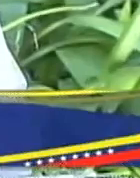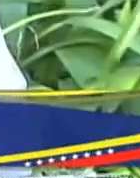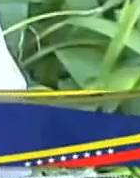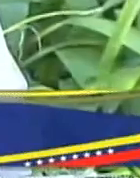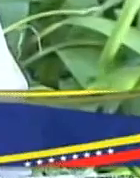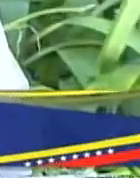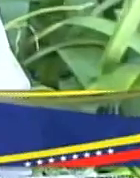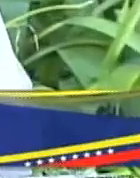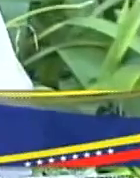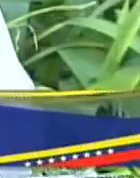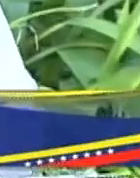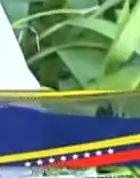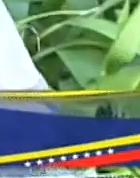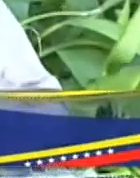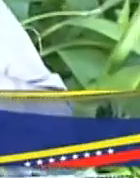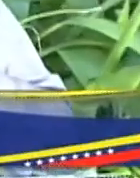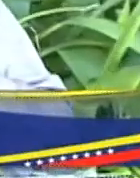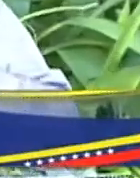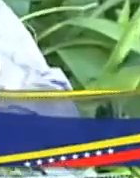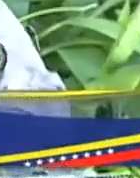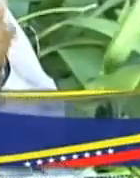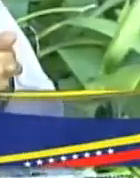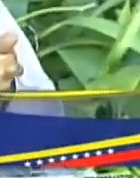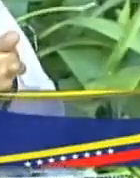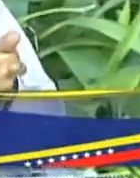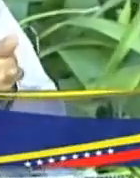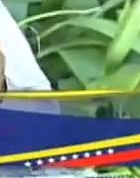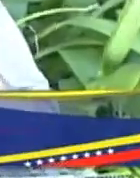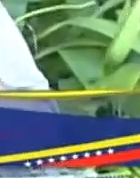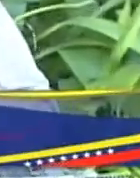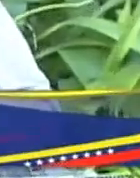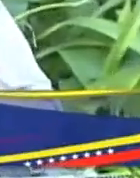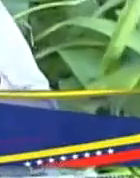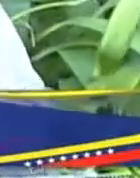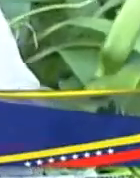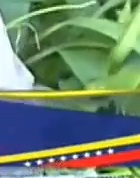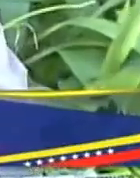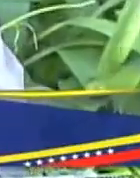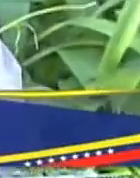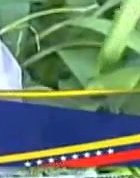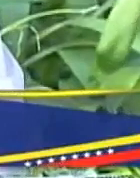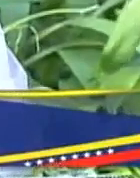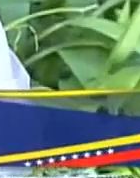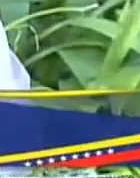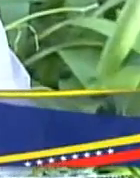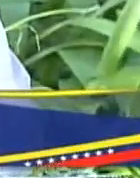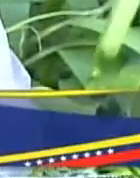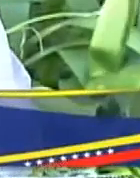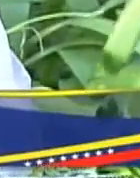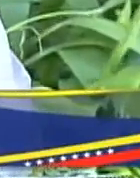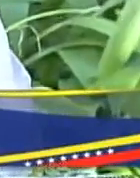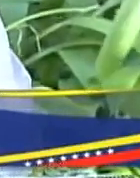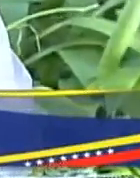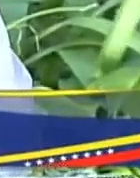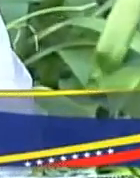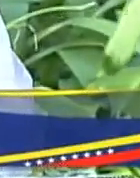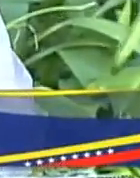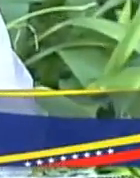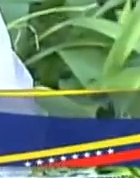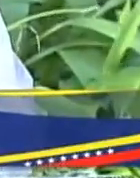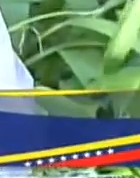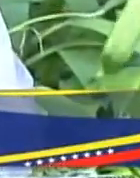a los espacios donde una vez estuve, donde una vez estuvimos como niños, niño